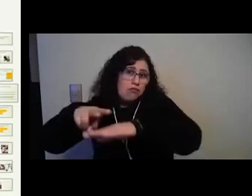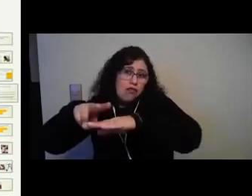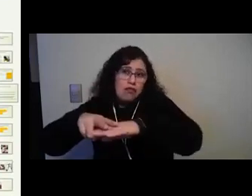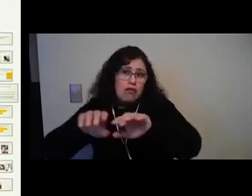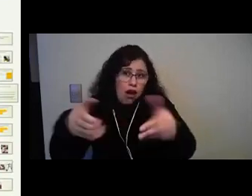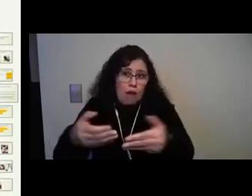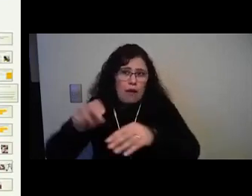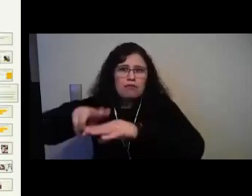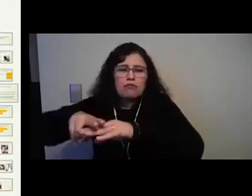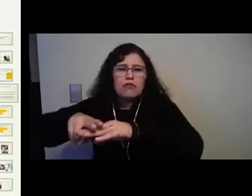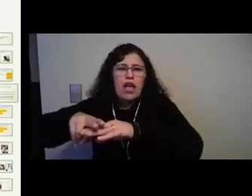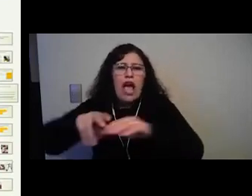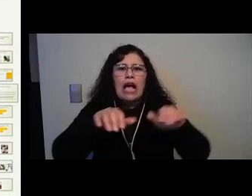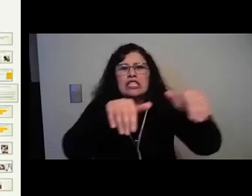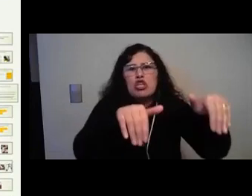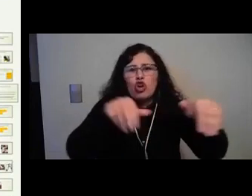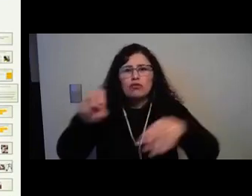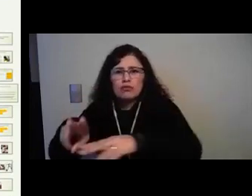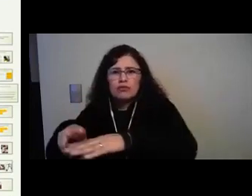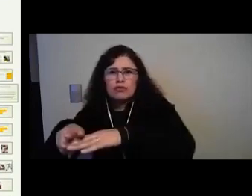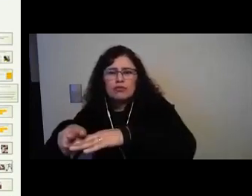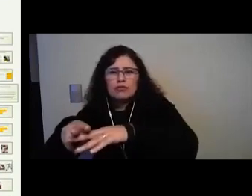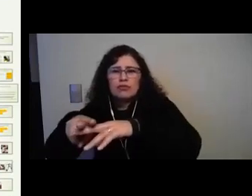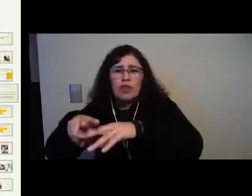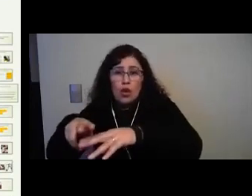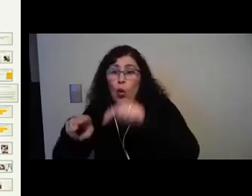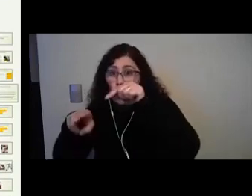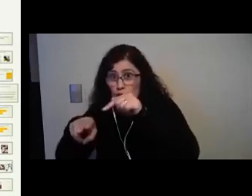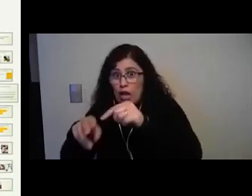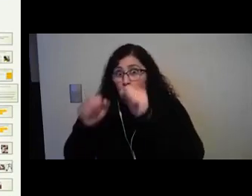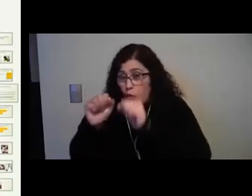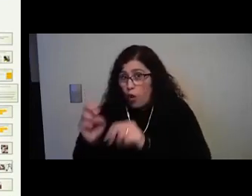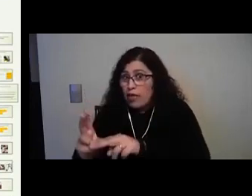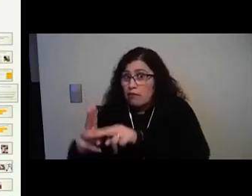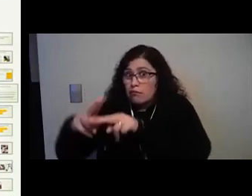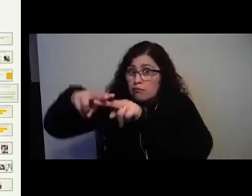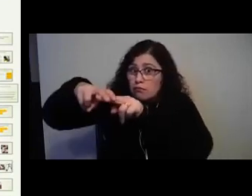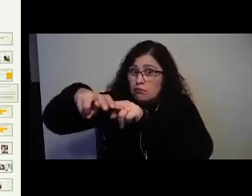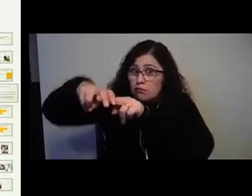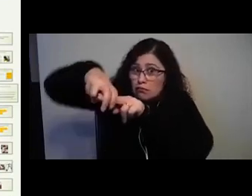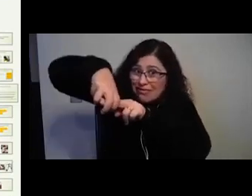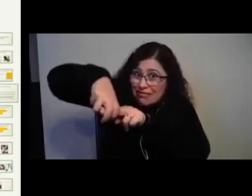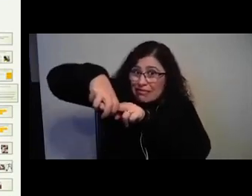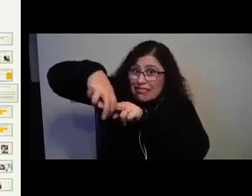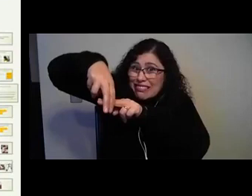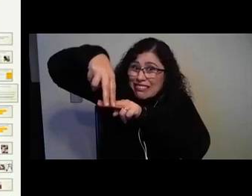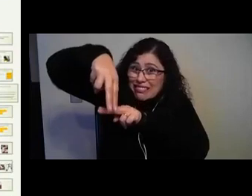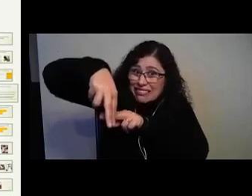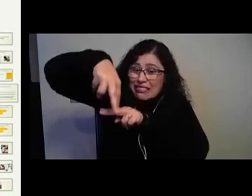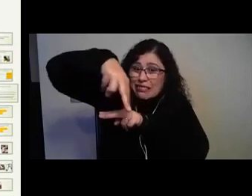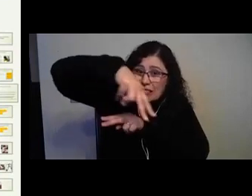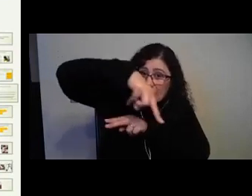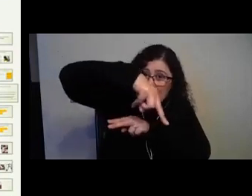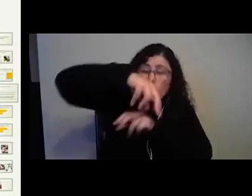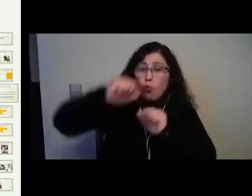al sillón, usted le dice, mire, usted se puede bajar solo de la cama, usted se puede bajar solo de la